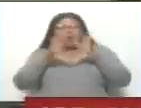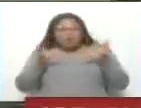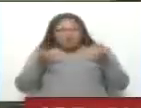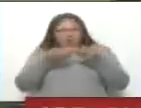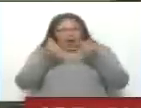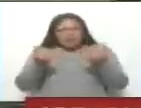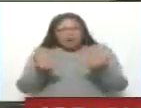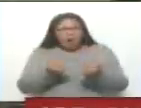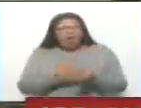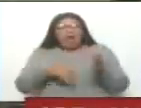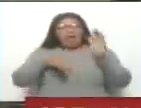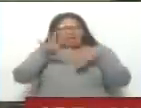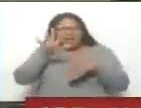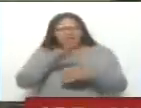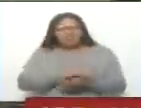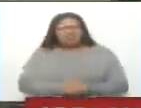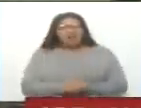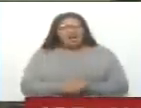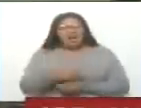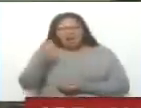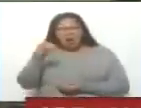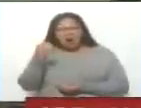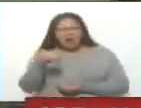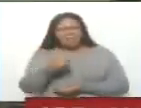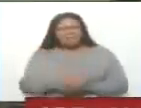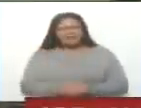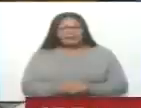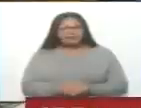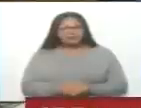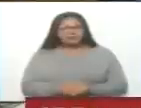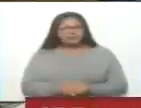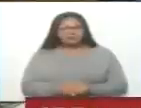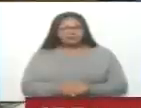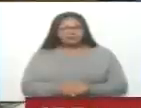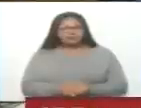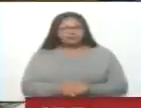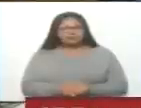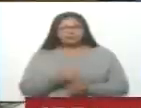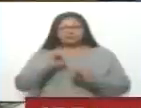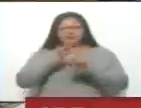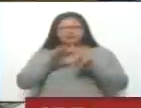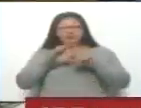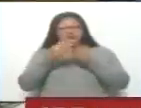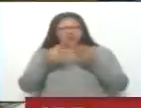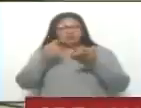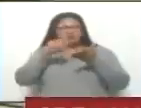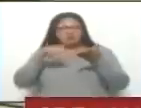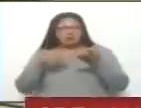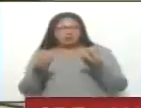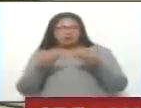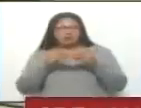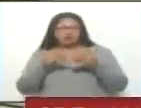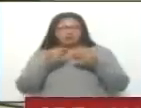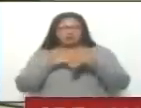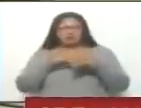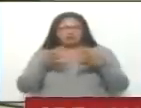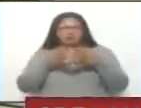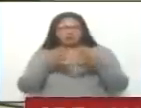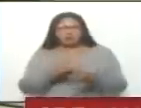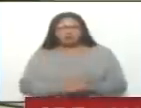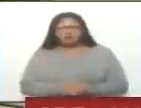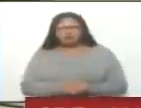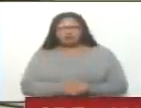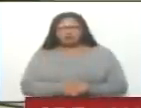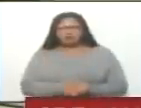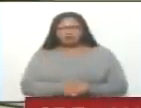el 15 de noviembre. Eso estaba resuelto, se iba a firmar la convención colectiva, pero el impulso